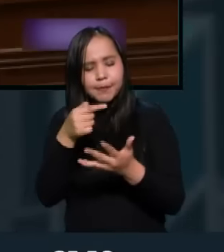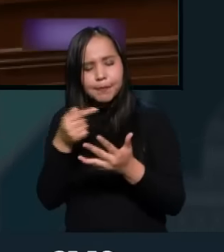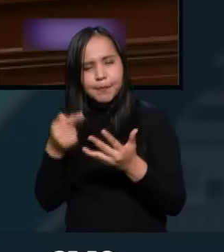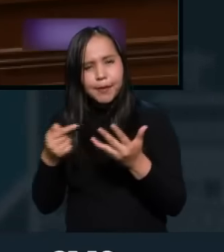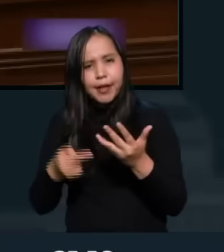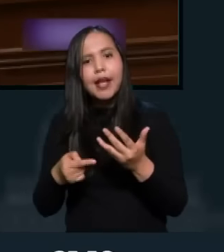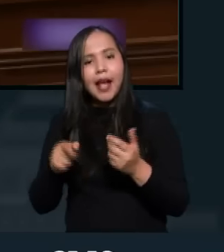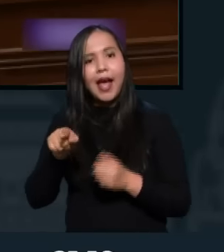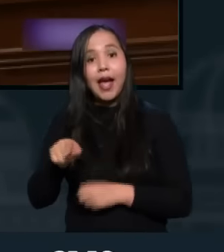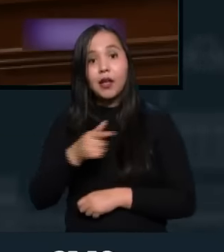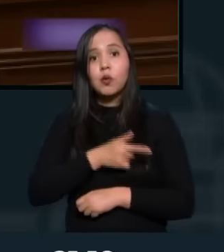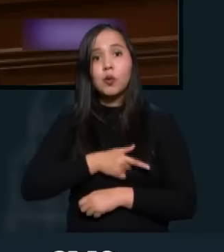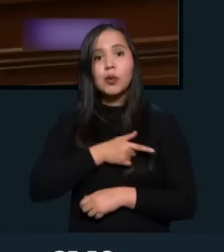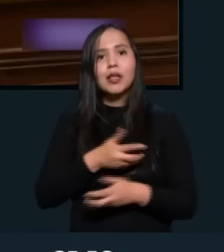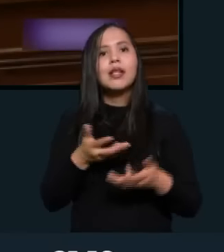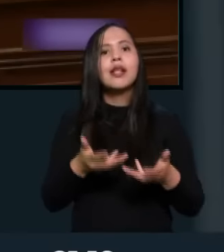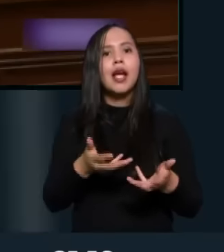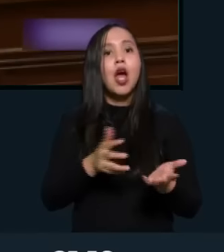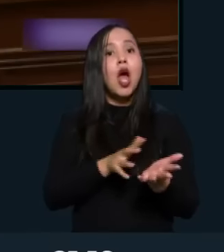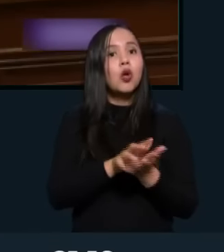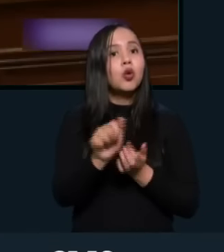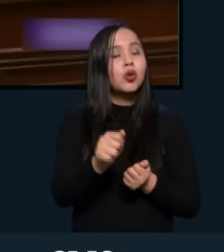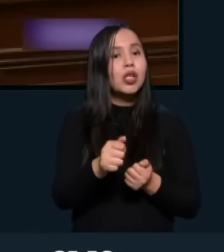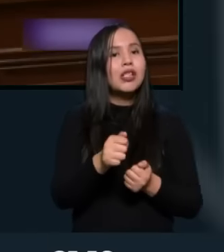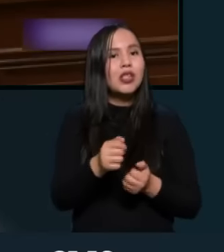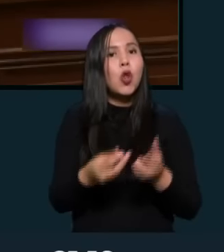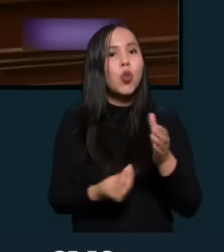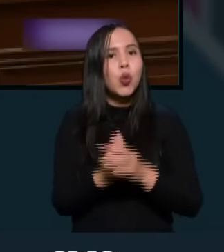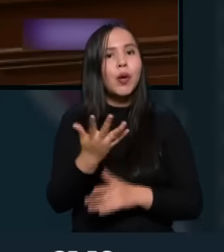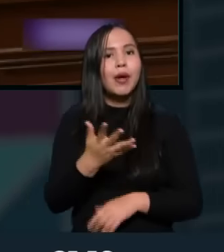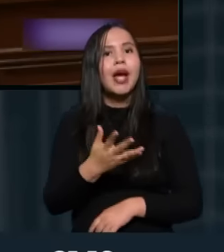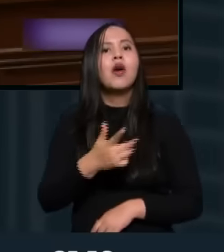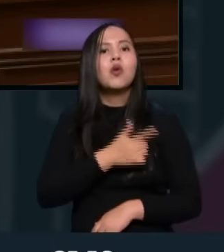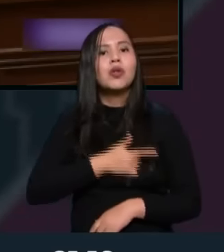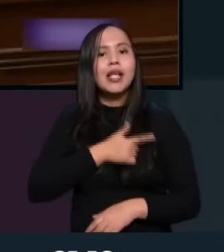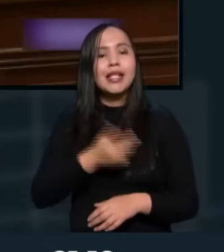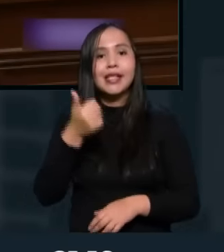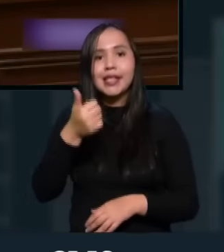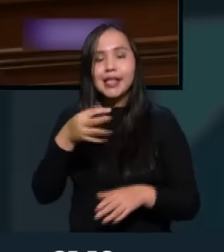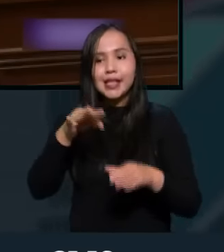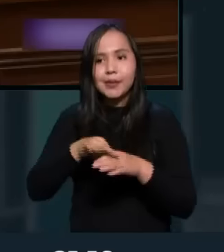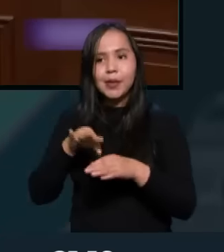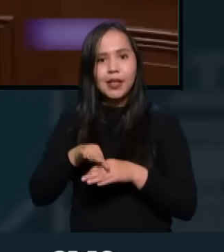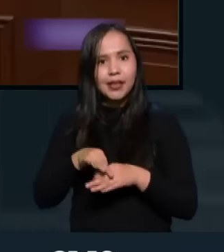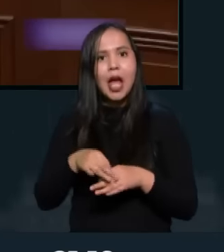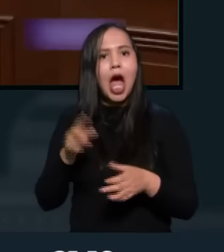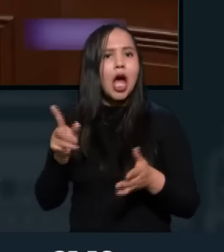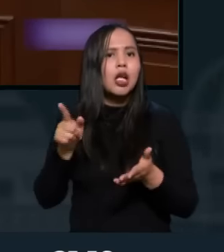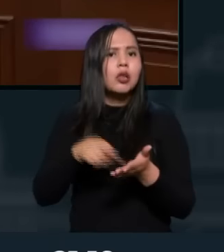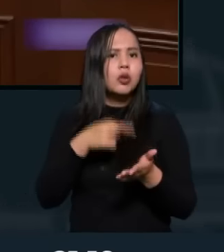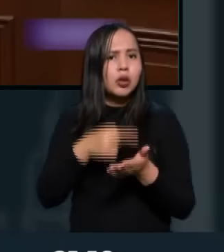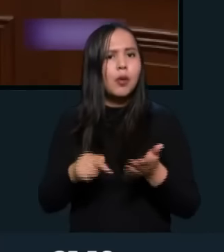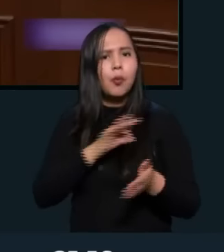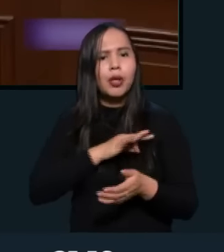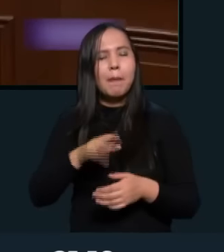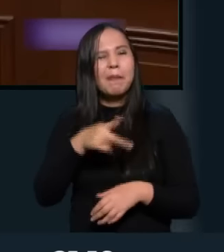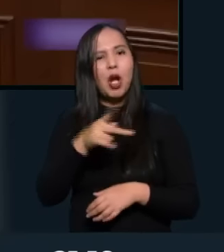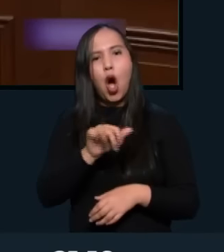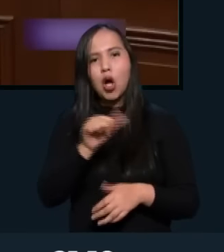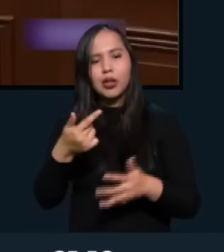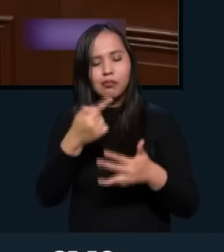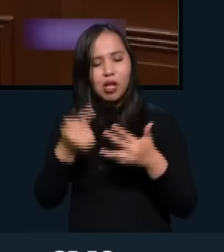a él sí le gusta que la nueva Constitución diga que con 6 votos pueden invalidar una norma, pero no le gusta lo demás.